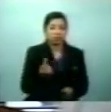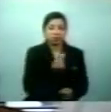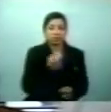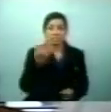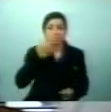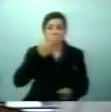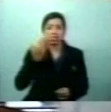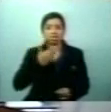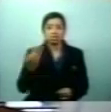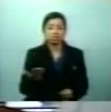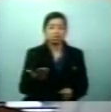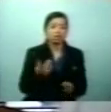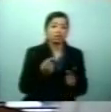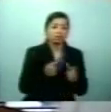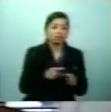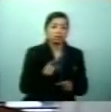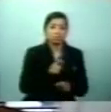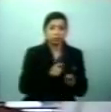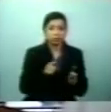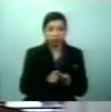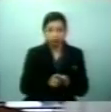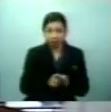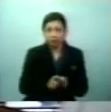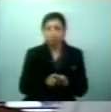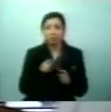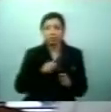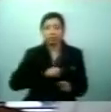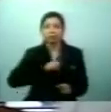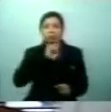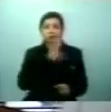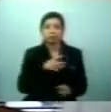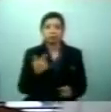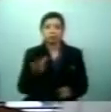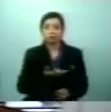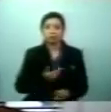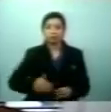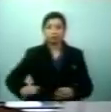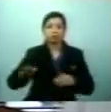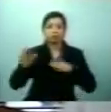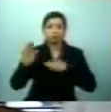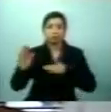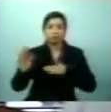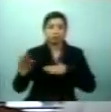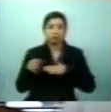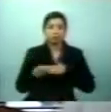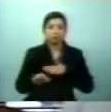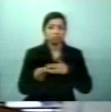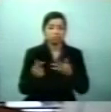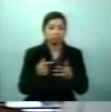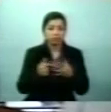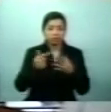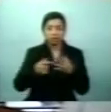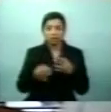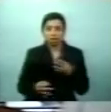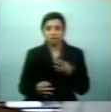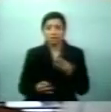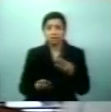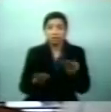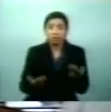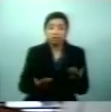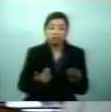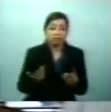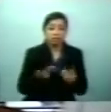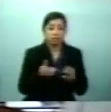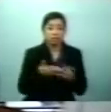campo. Pero especialmente, reafirmar nuestro compromiso con el respeto y la promoción de